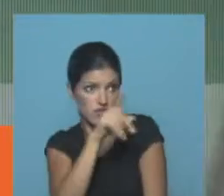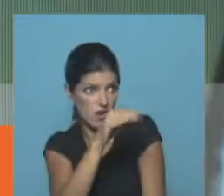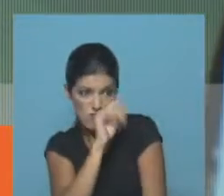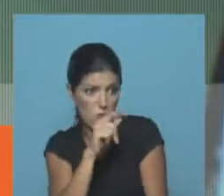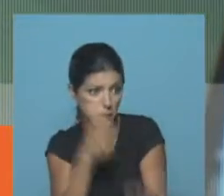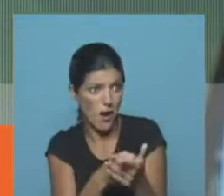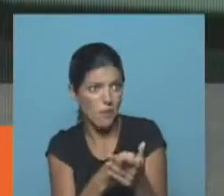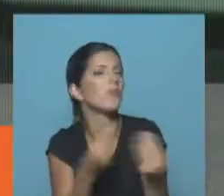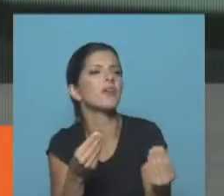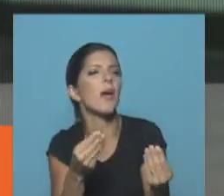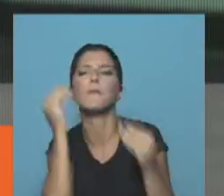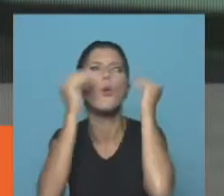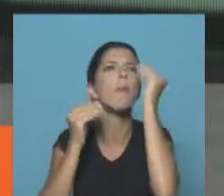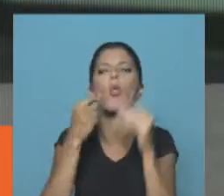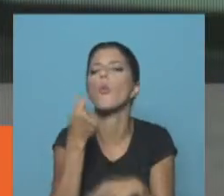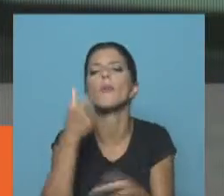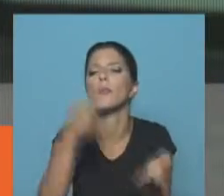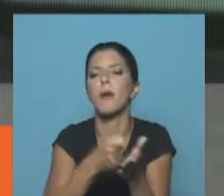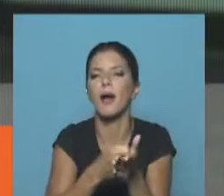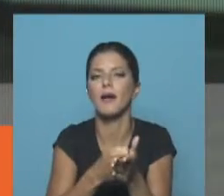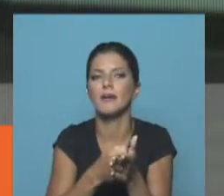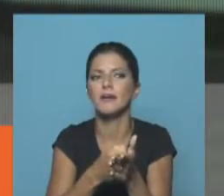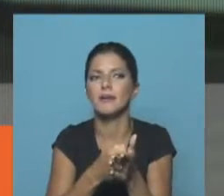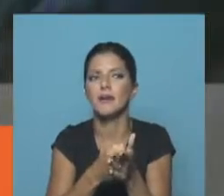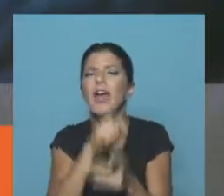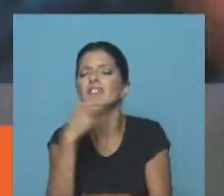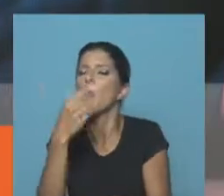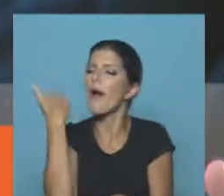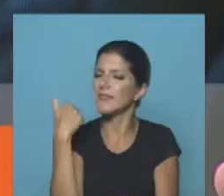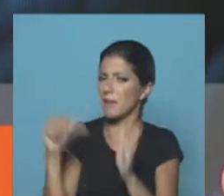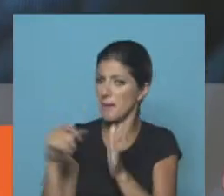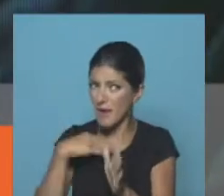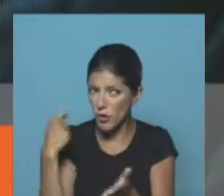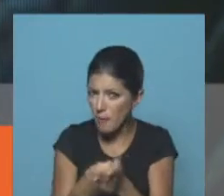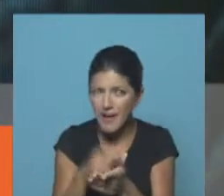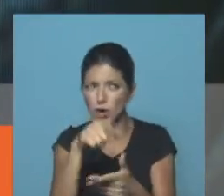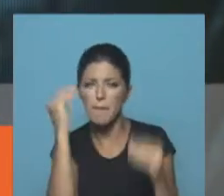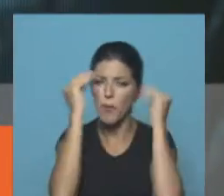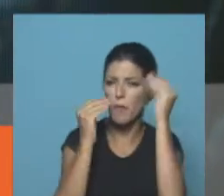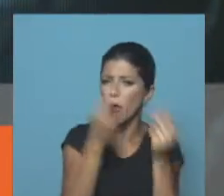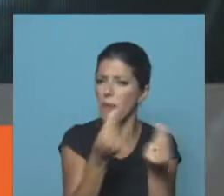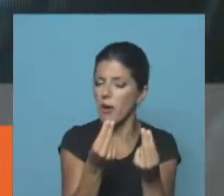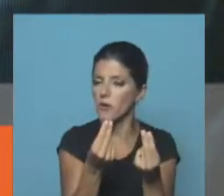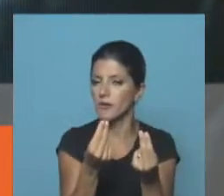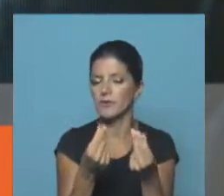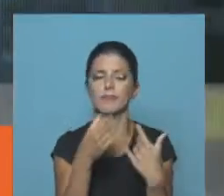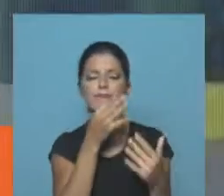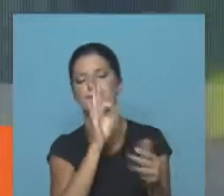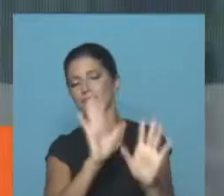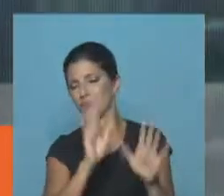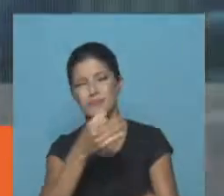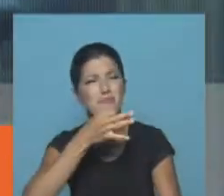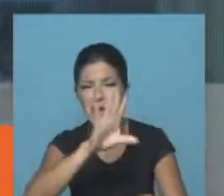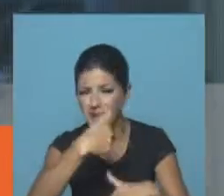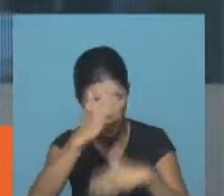preocupa conseguirlo más barato? ¿Que no le iba a pagar México? Entonces ya lo habla como que, y que lo hagan. ¿Cuál es el problema? Que haga el muro. No va a pasar absolutamente nada, no debería